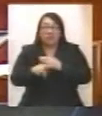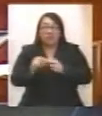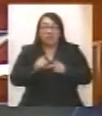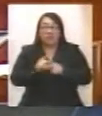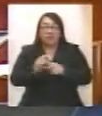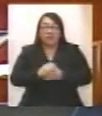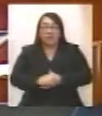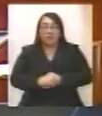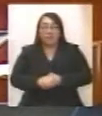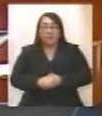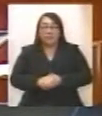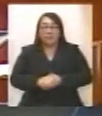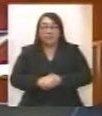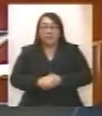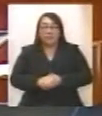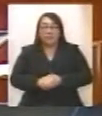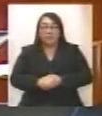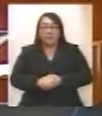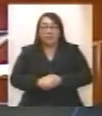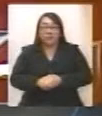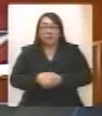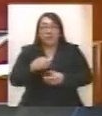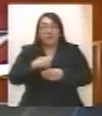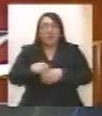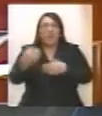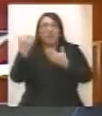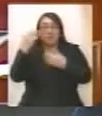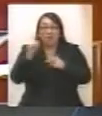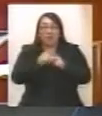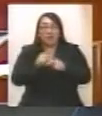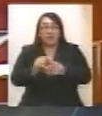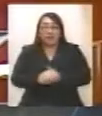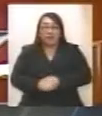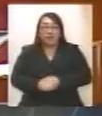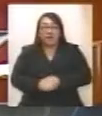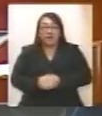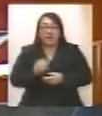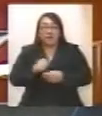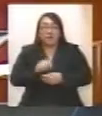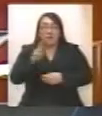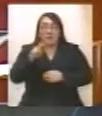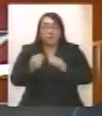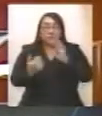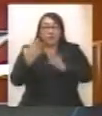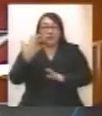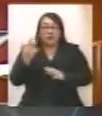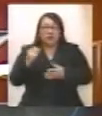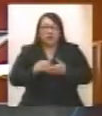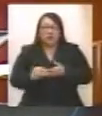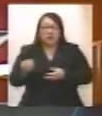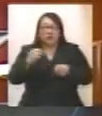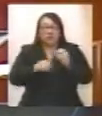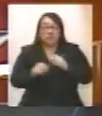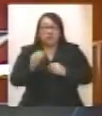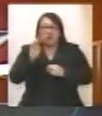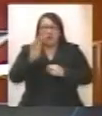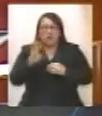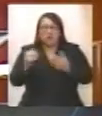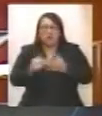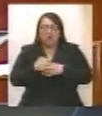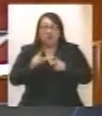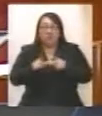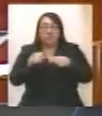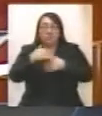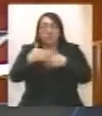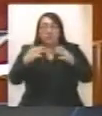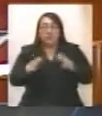entrará en funcionamiento un MAC en Piura. En el 2015 implementaremos 4 nuevos módulos